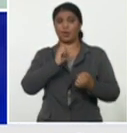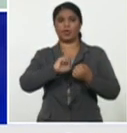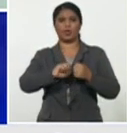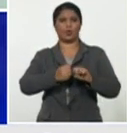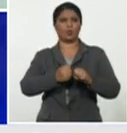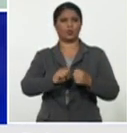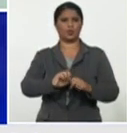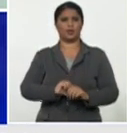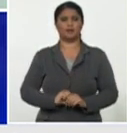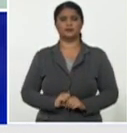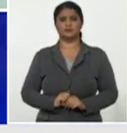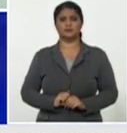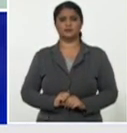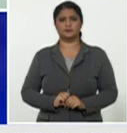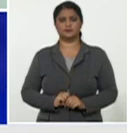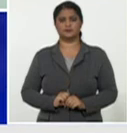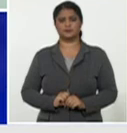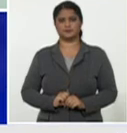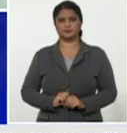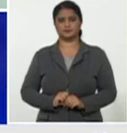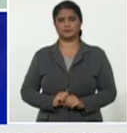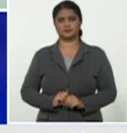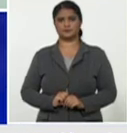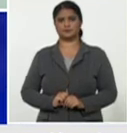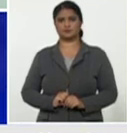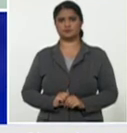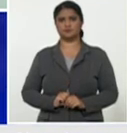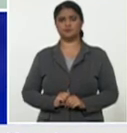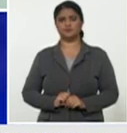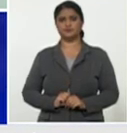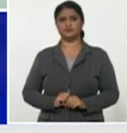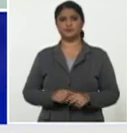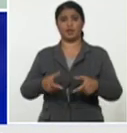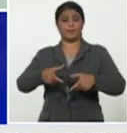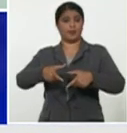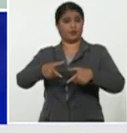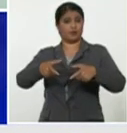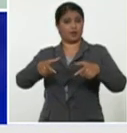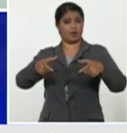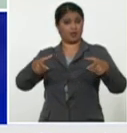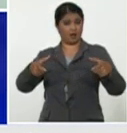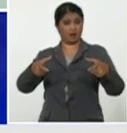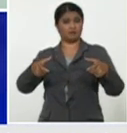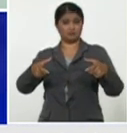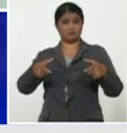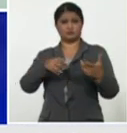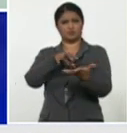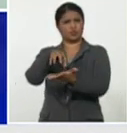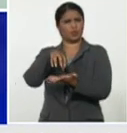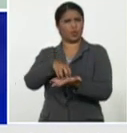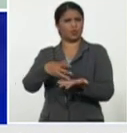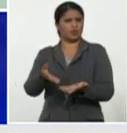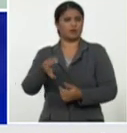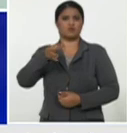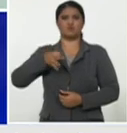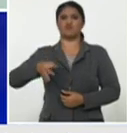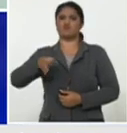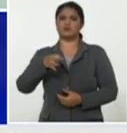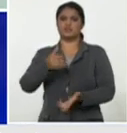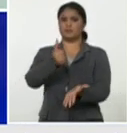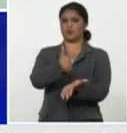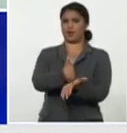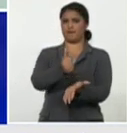hablar de estabilidad. El mayor número, que es además donde tiene la mayor transmisión, en el municipio cabecera,